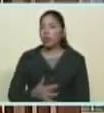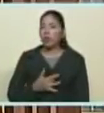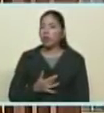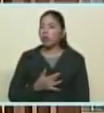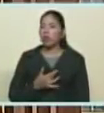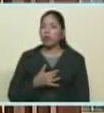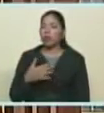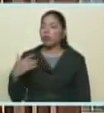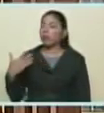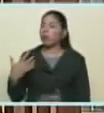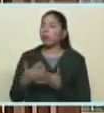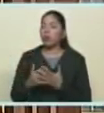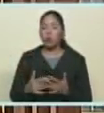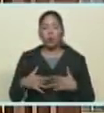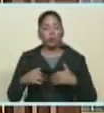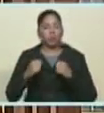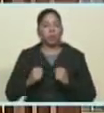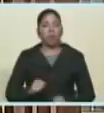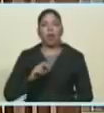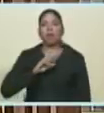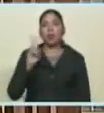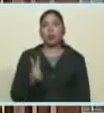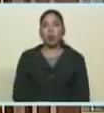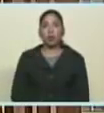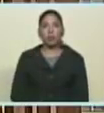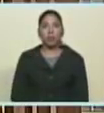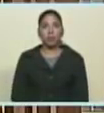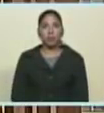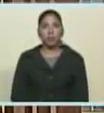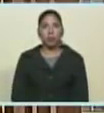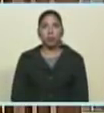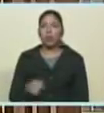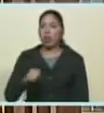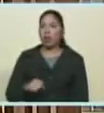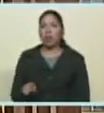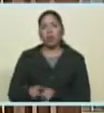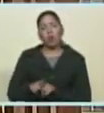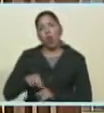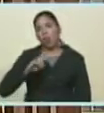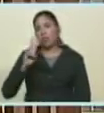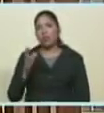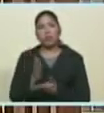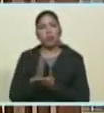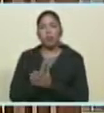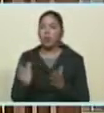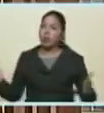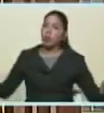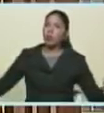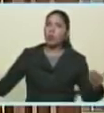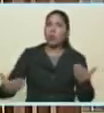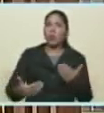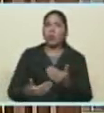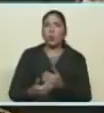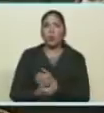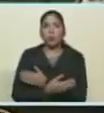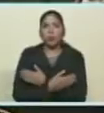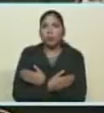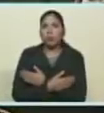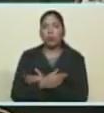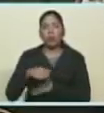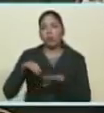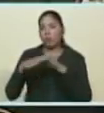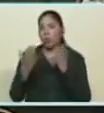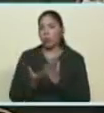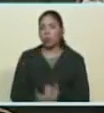venezolana. Venezuela es un país que ha acogido y acoge con los brazos abiertos a sus hermanos del